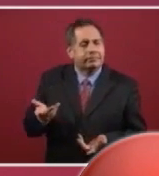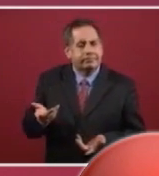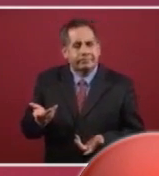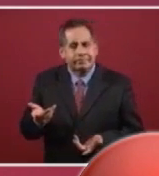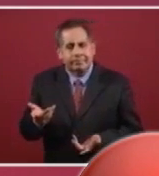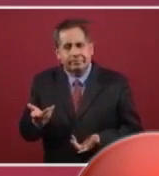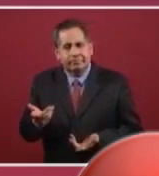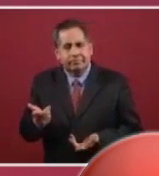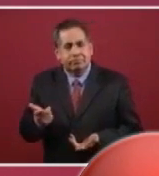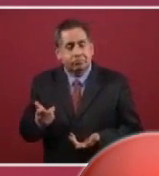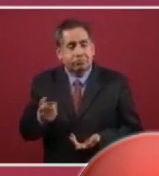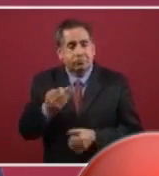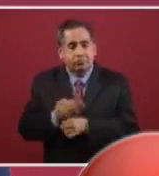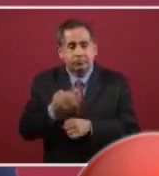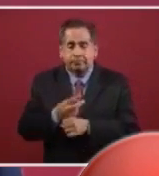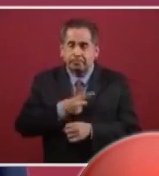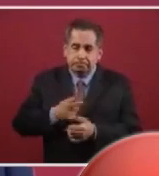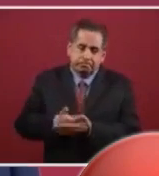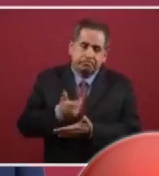nos va a costar?